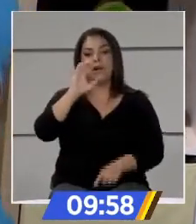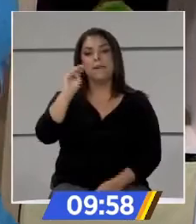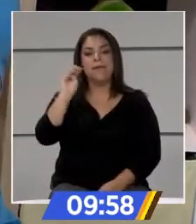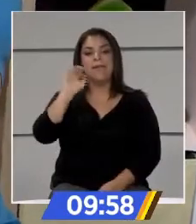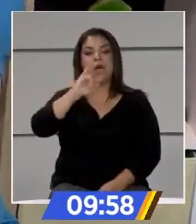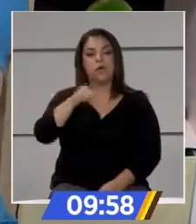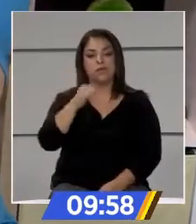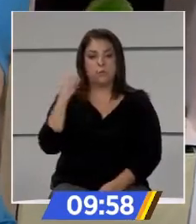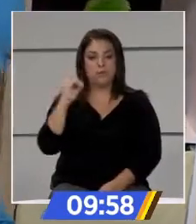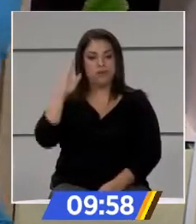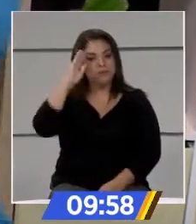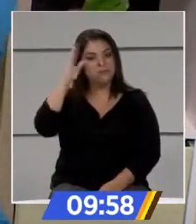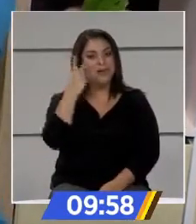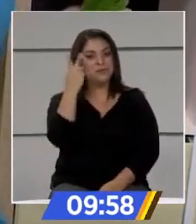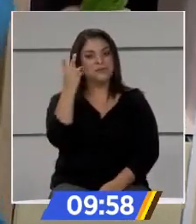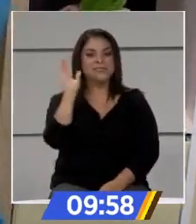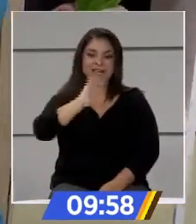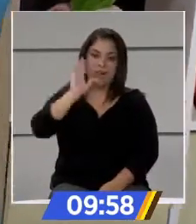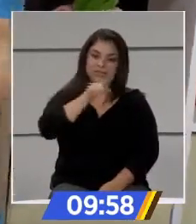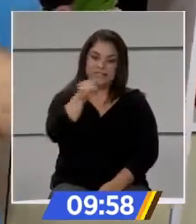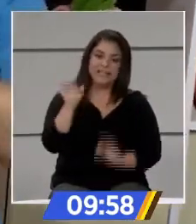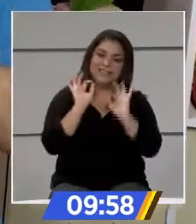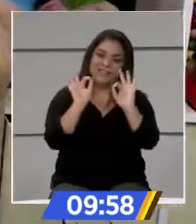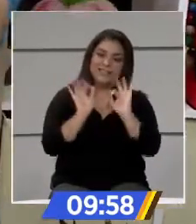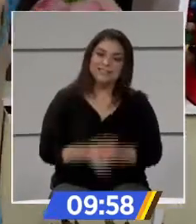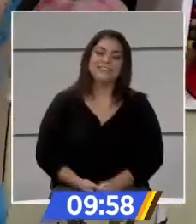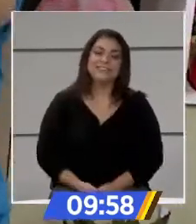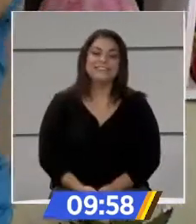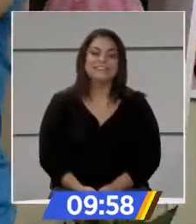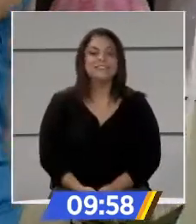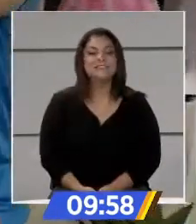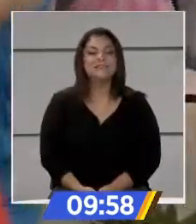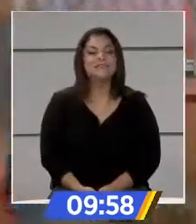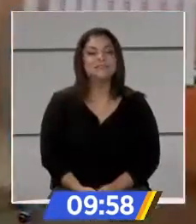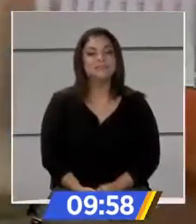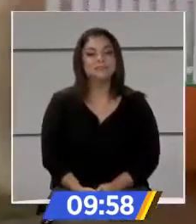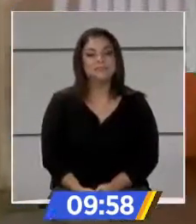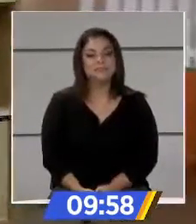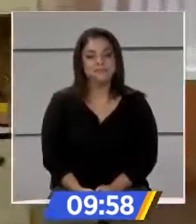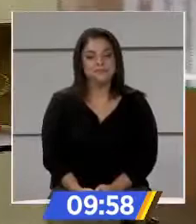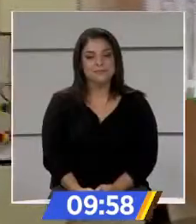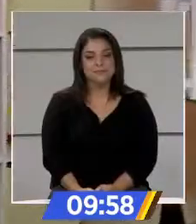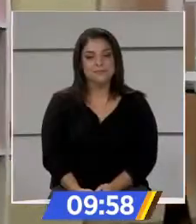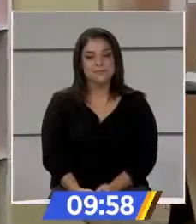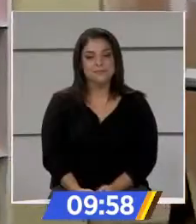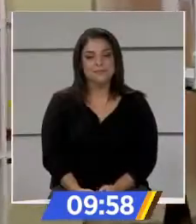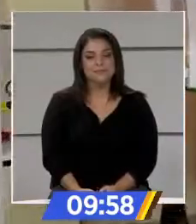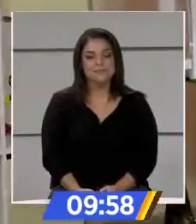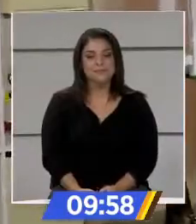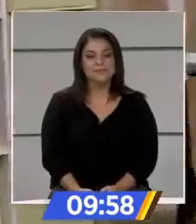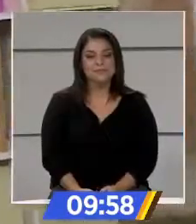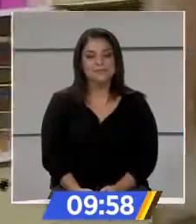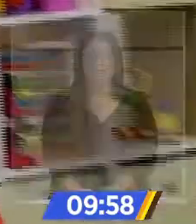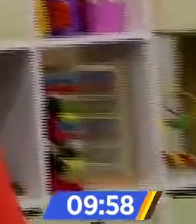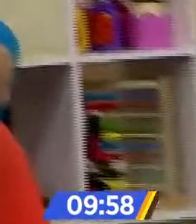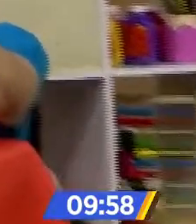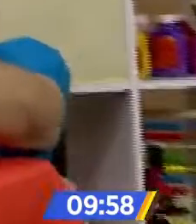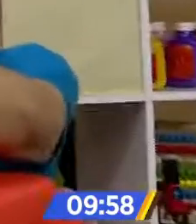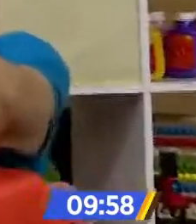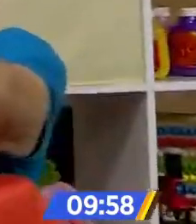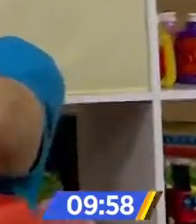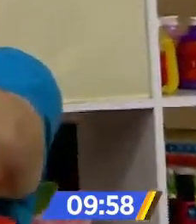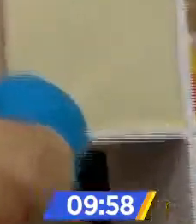José Domínguez. Nos vemos. Chao. Chao, que estén muy bien. Porque aquí estamos en tierra bendita de hombres valientes y